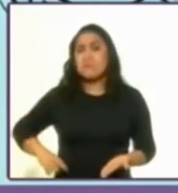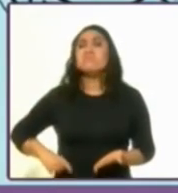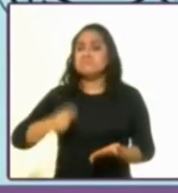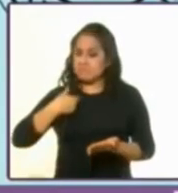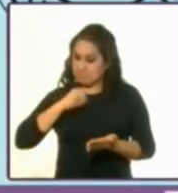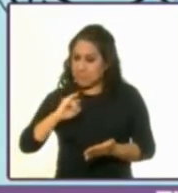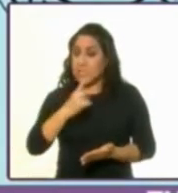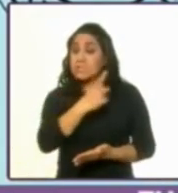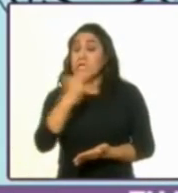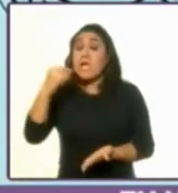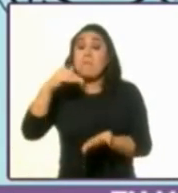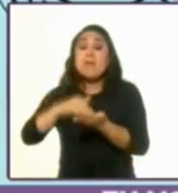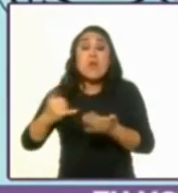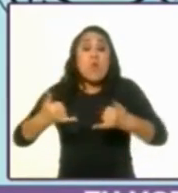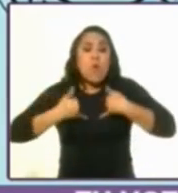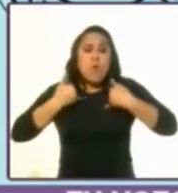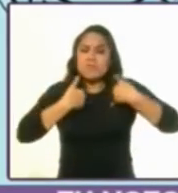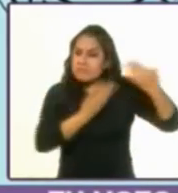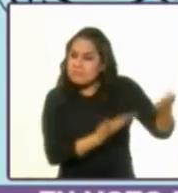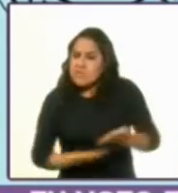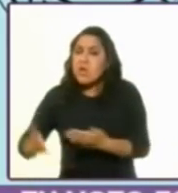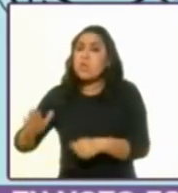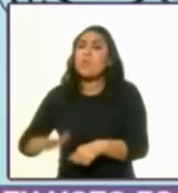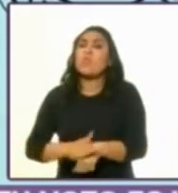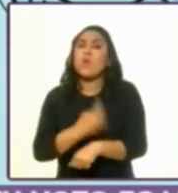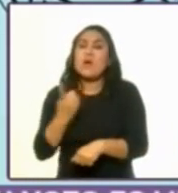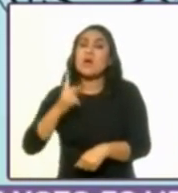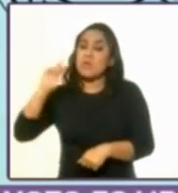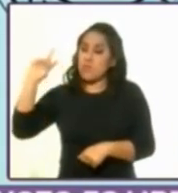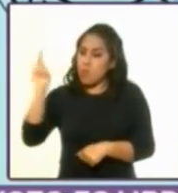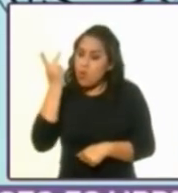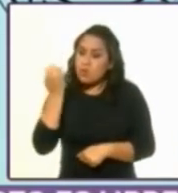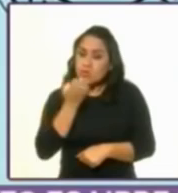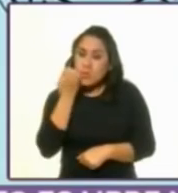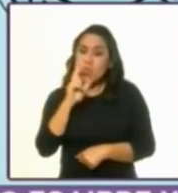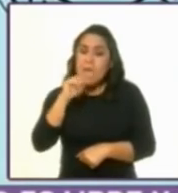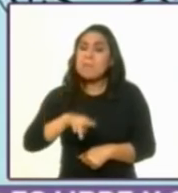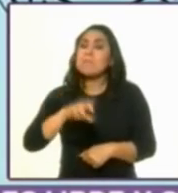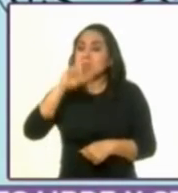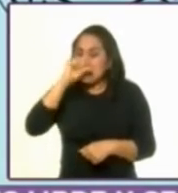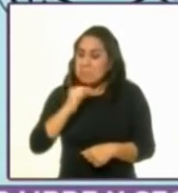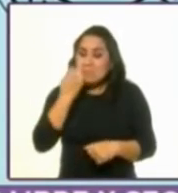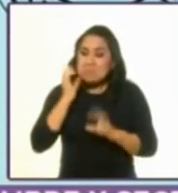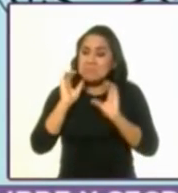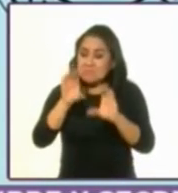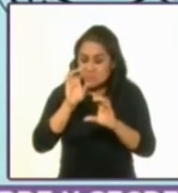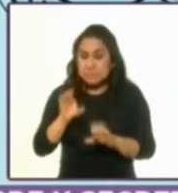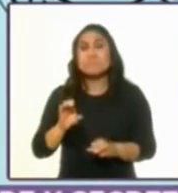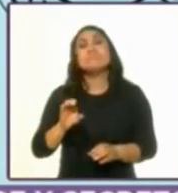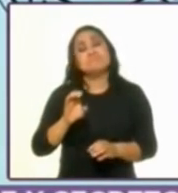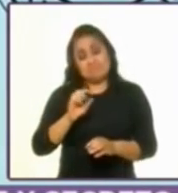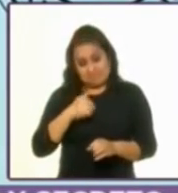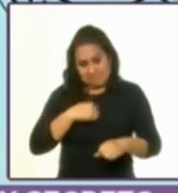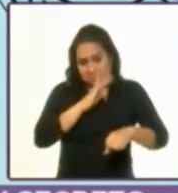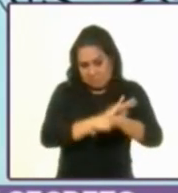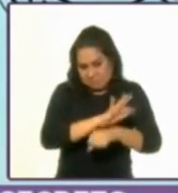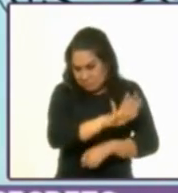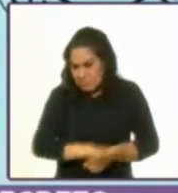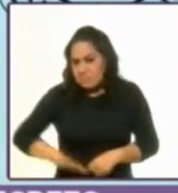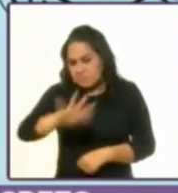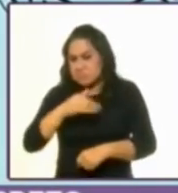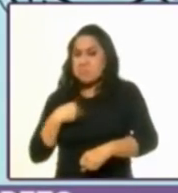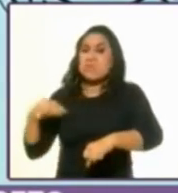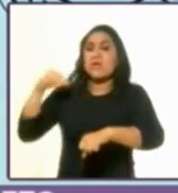100.000 jóvenes que año con año rechaza el politécnico y la unam para ellos ya lo he señalado vamos por esa ciudad